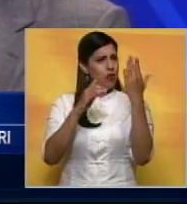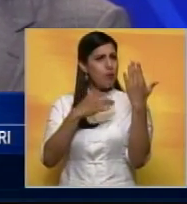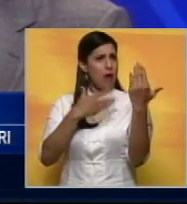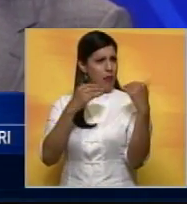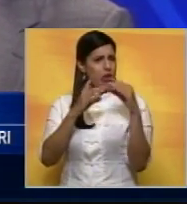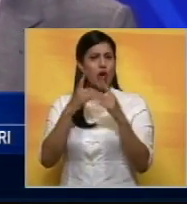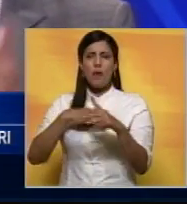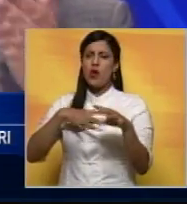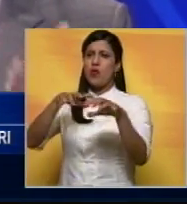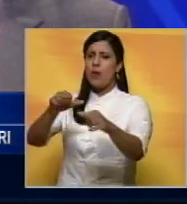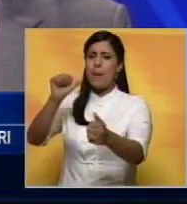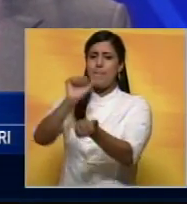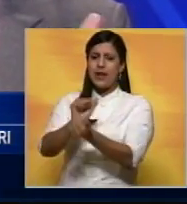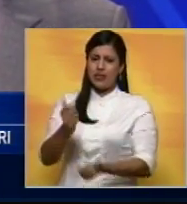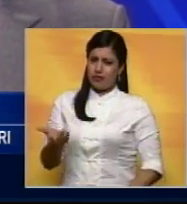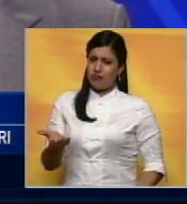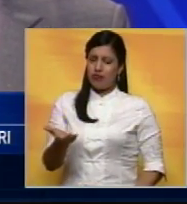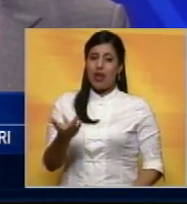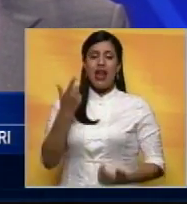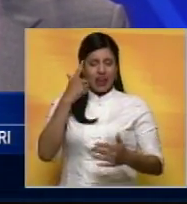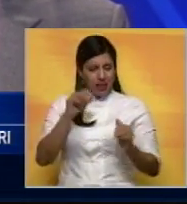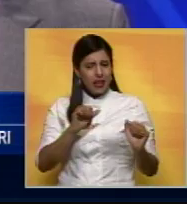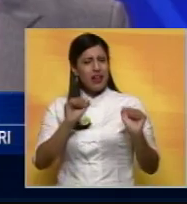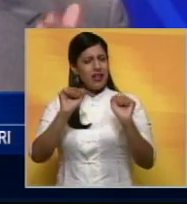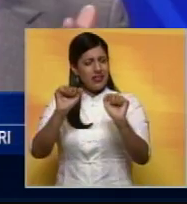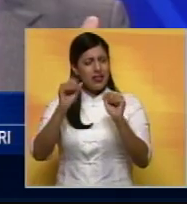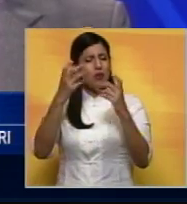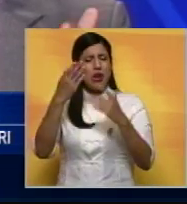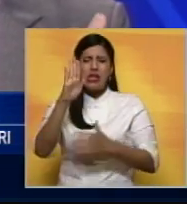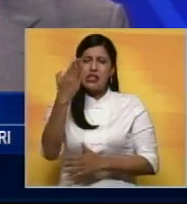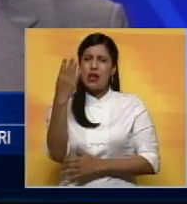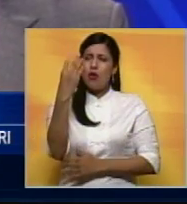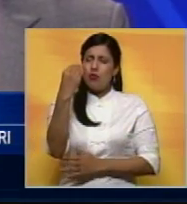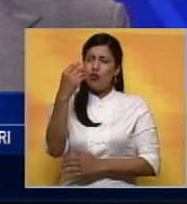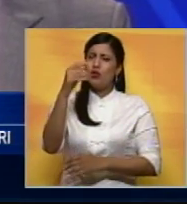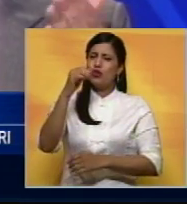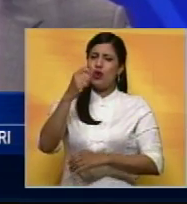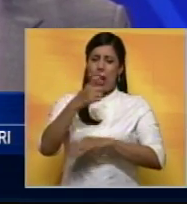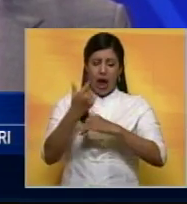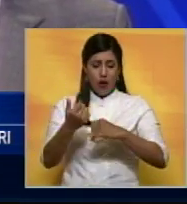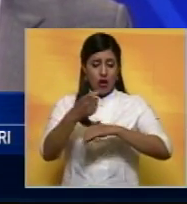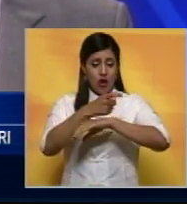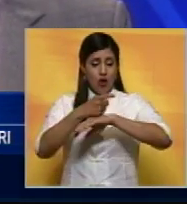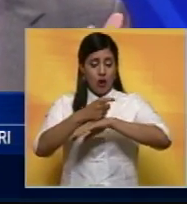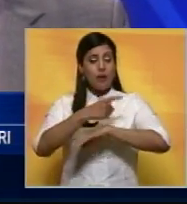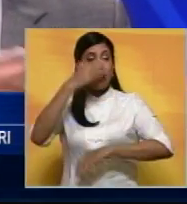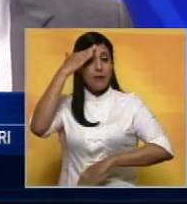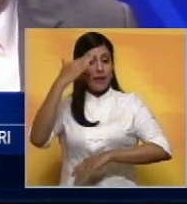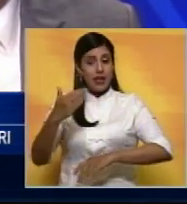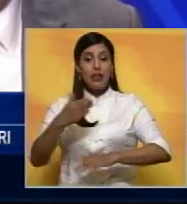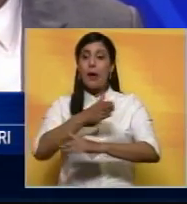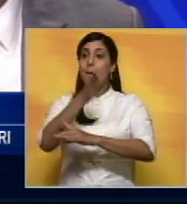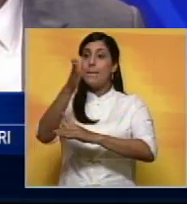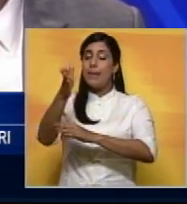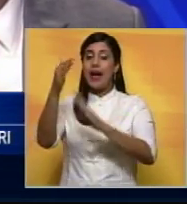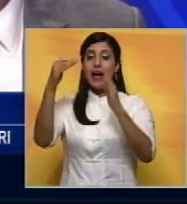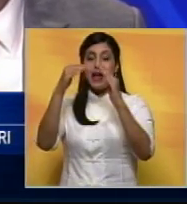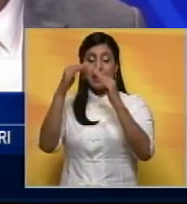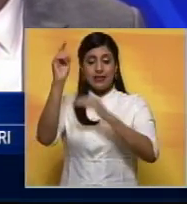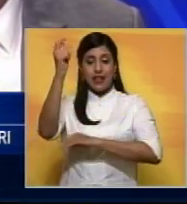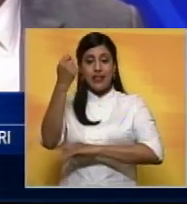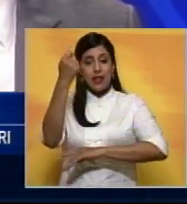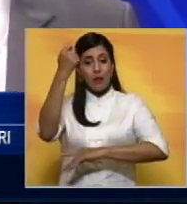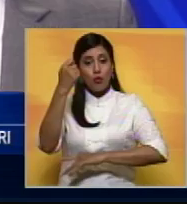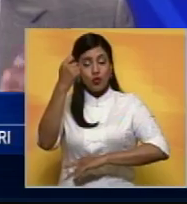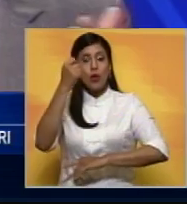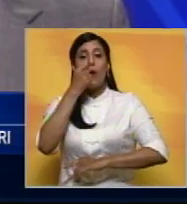con tomar preso. Aquí hay que rechazar públicamente, además, el hecho de que funcionarios militares hayan ido a la casa del diputado